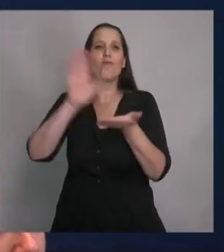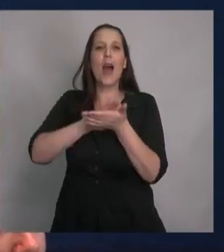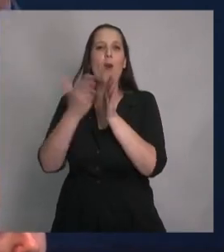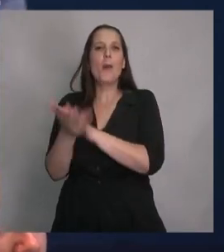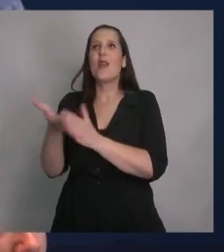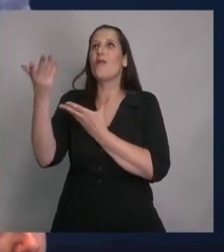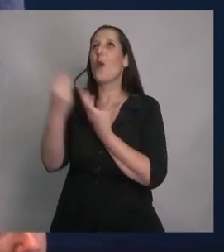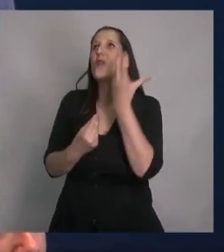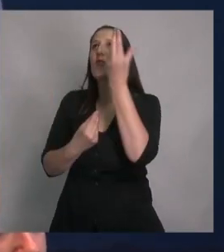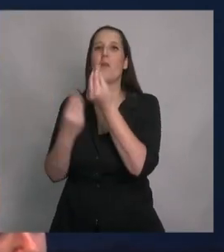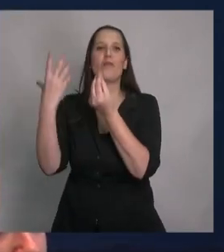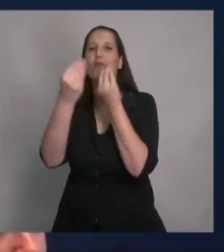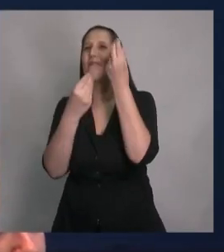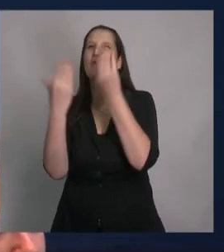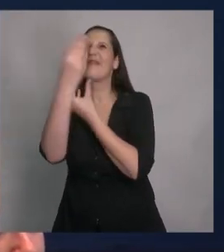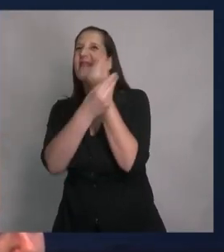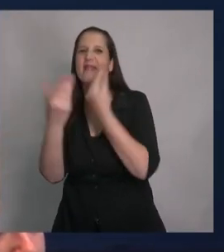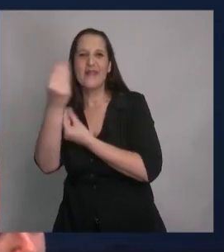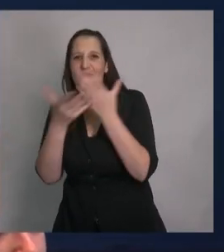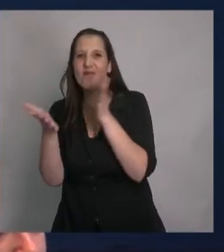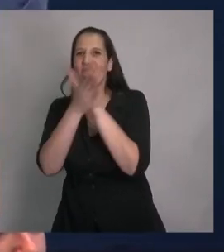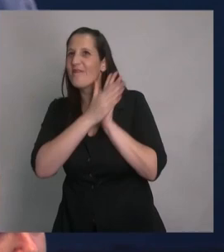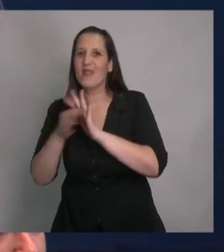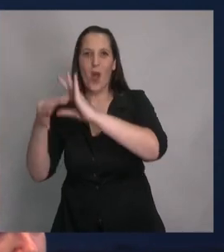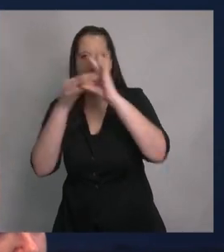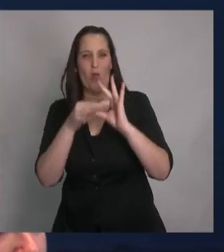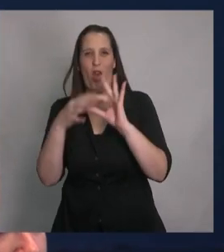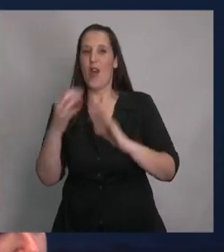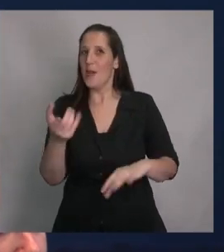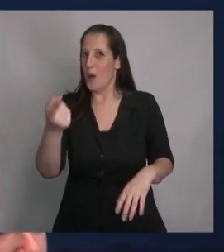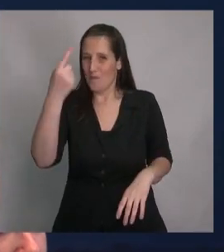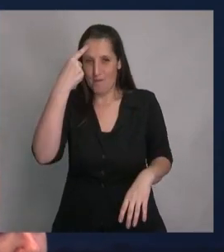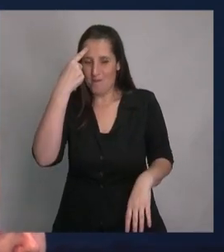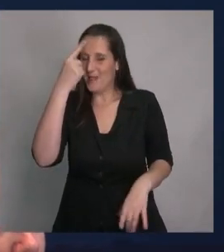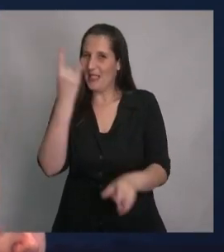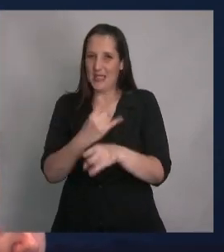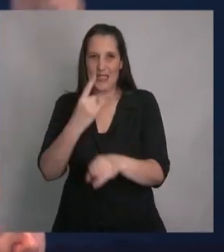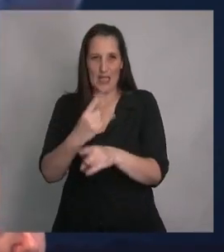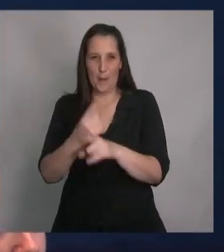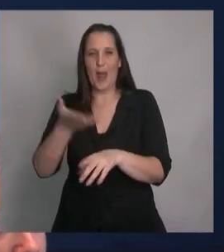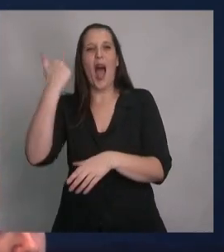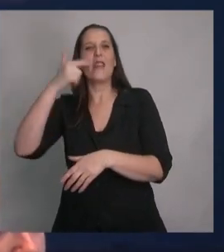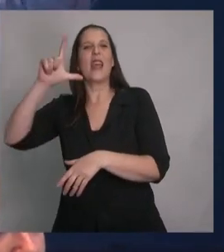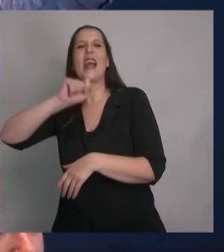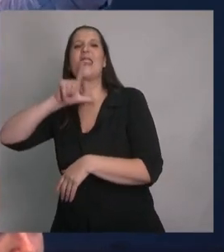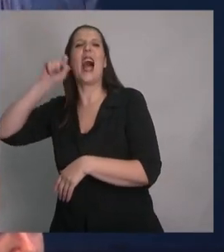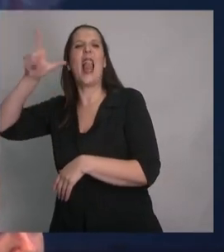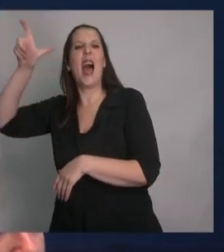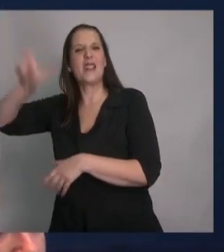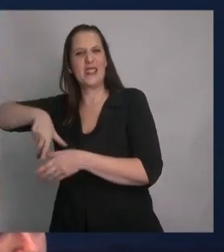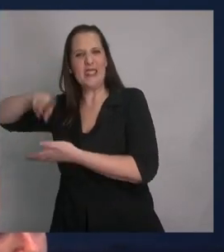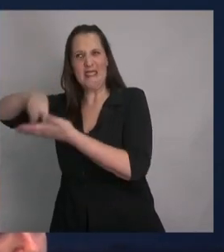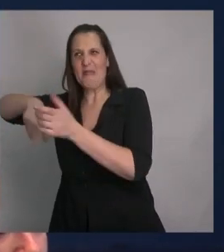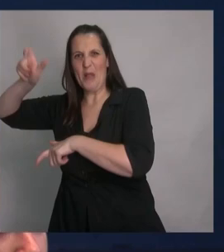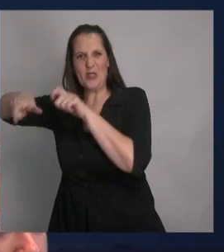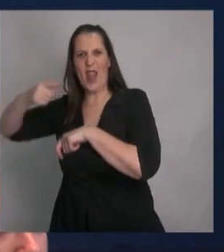objetivo, que no perdamos de vista una cosa que es fundamental y que decían los viejos cooperativistas catalanes, hay que organizarnos, porque